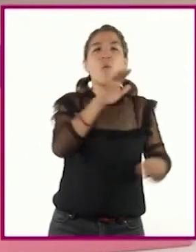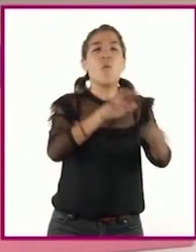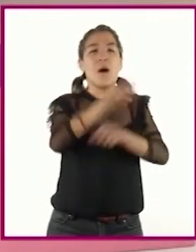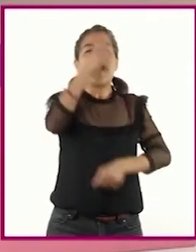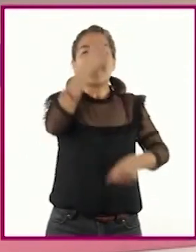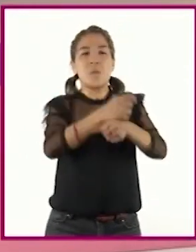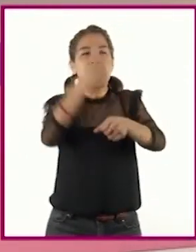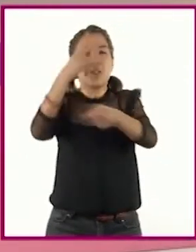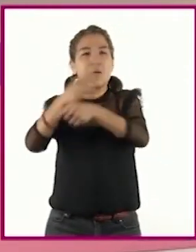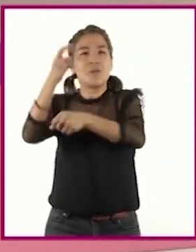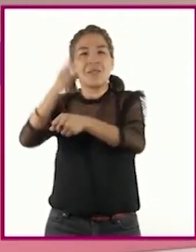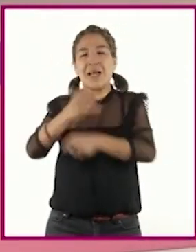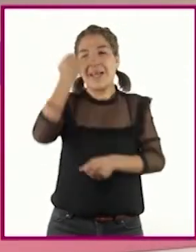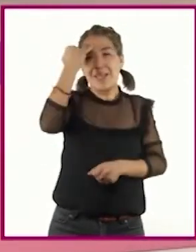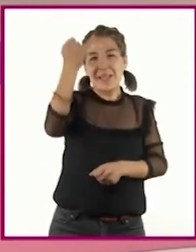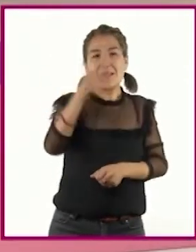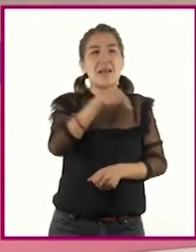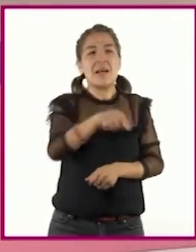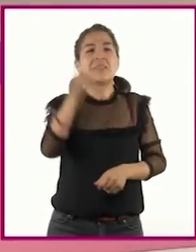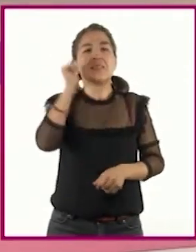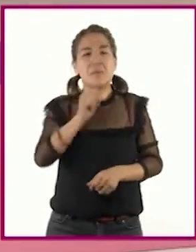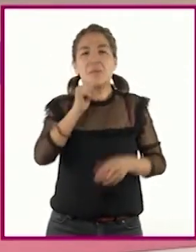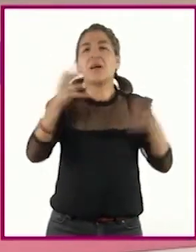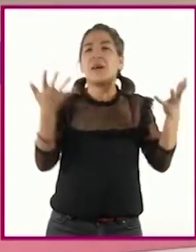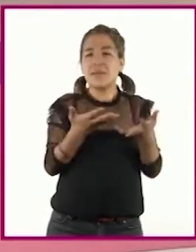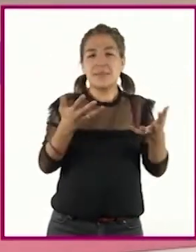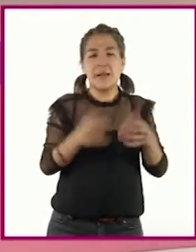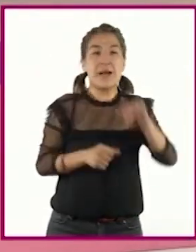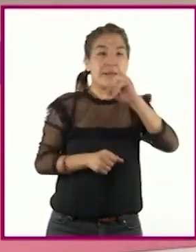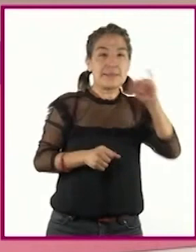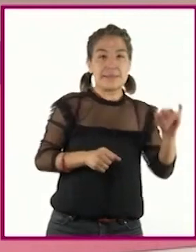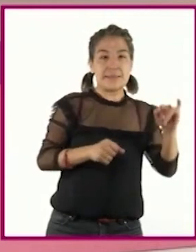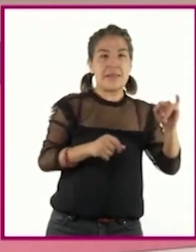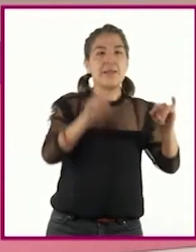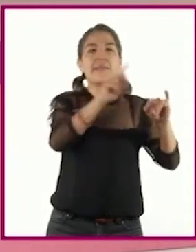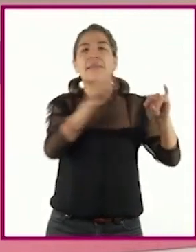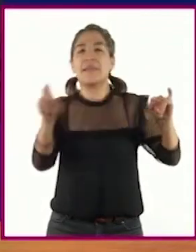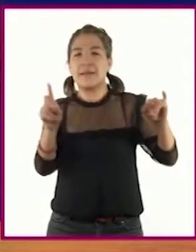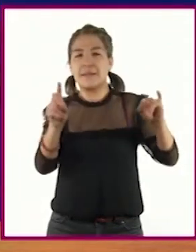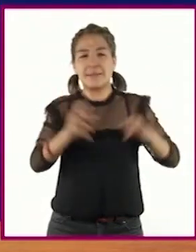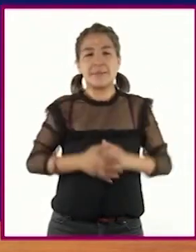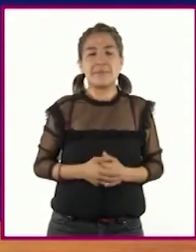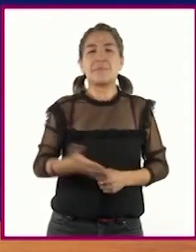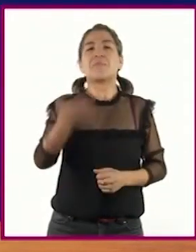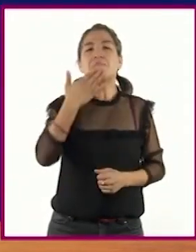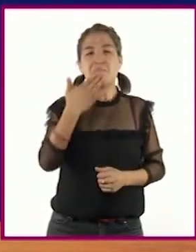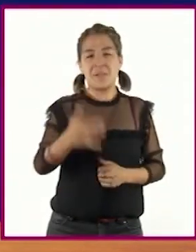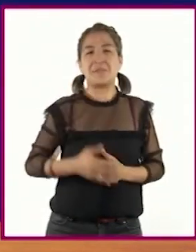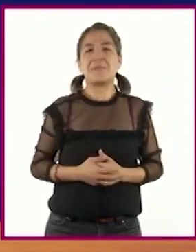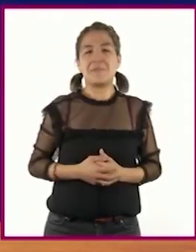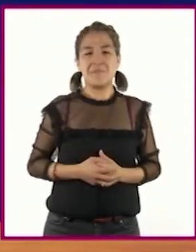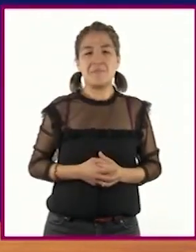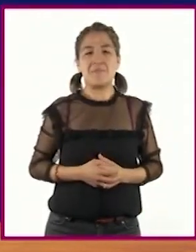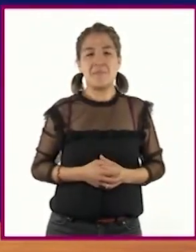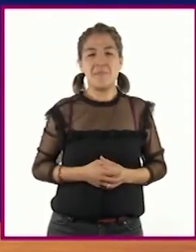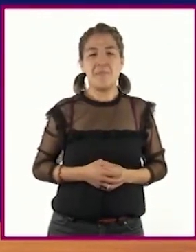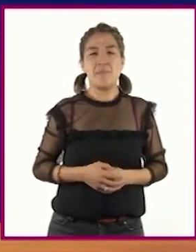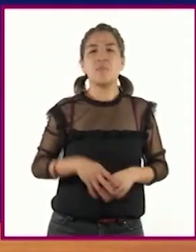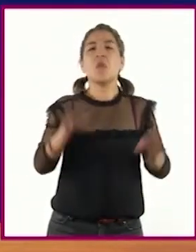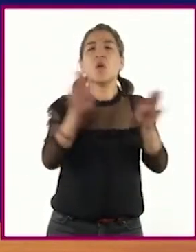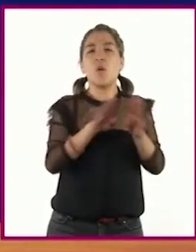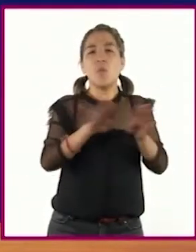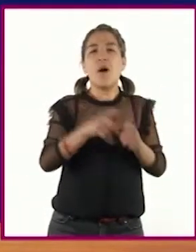ideas y se desarrollan siempre de izquierda a derecha. Es correcto. Suelen